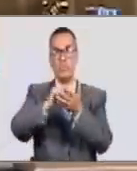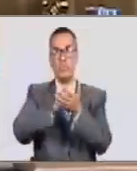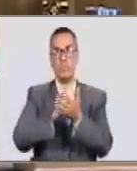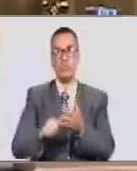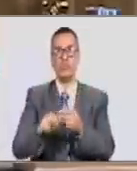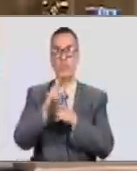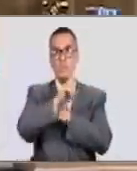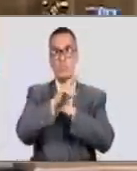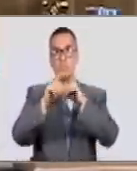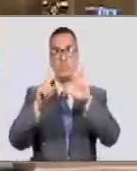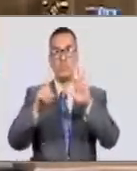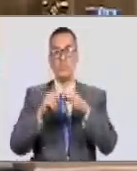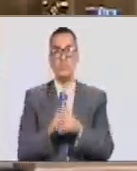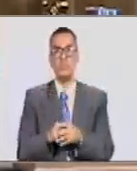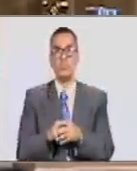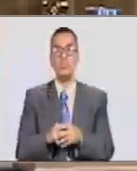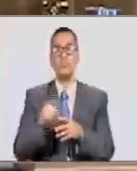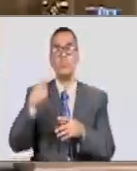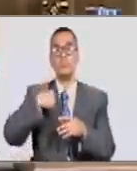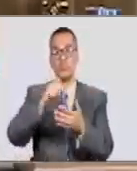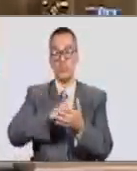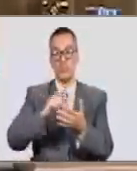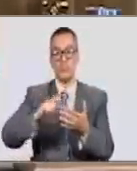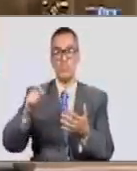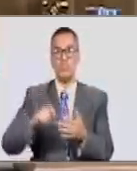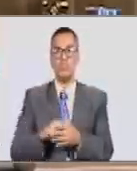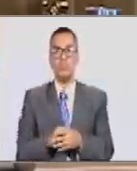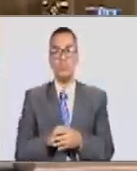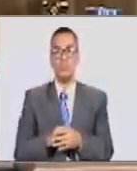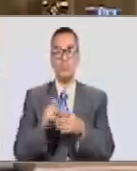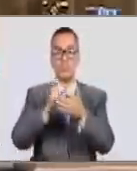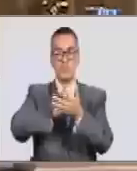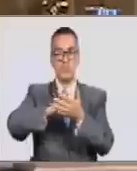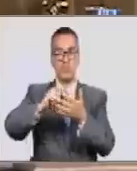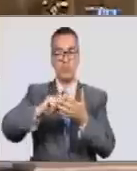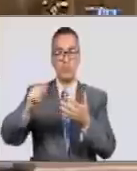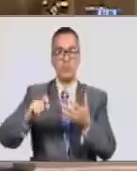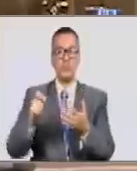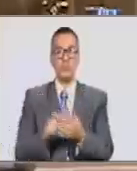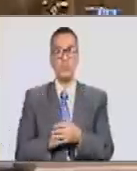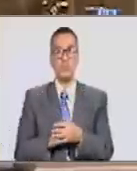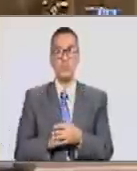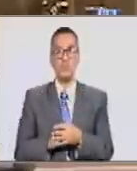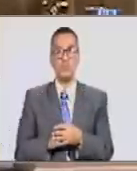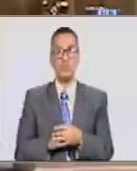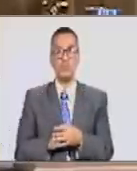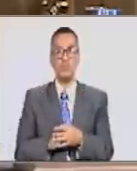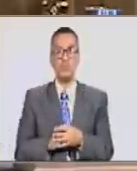del artículo 26, el cual queda redactado en los siguientes términos. Epígrafe,